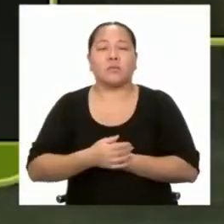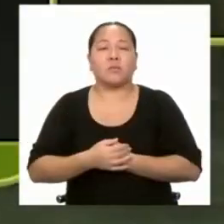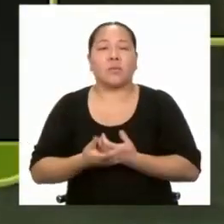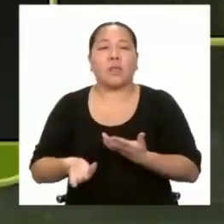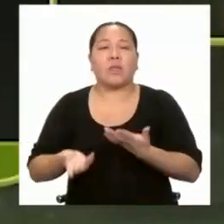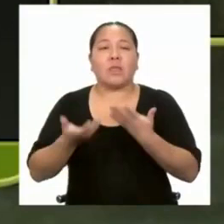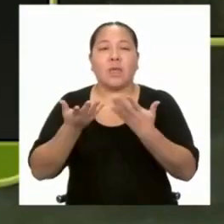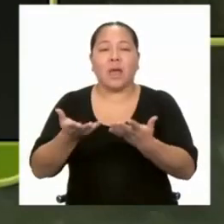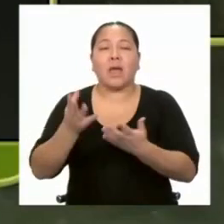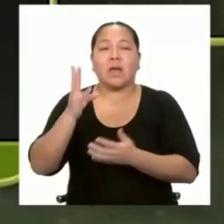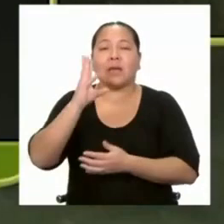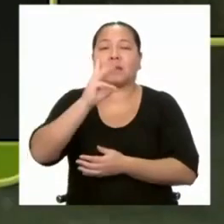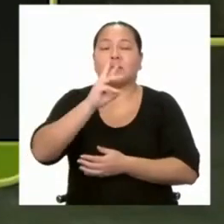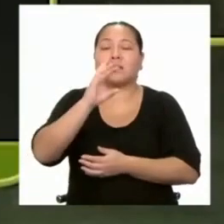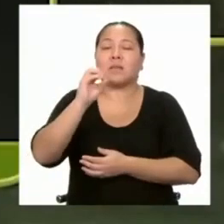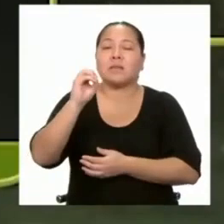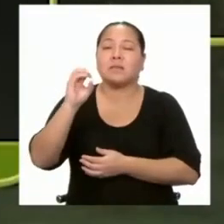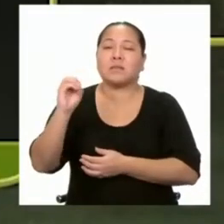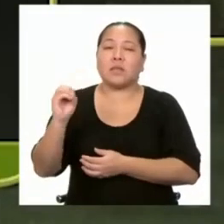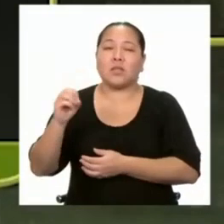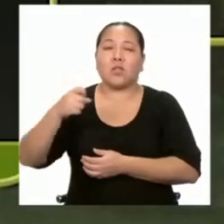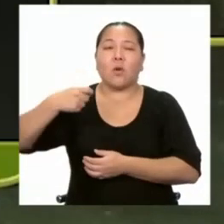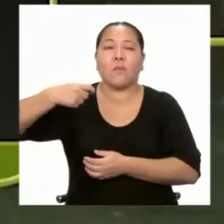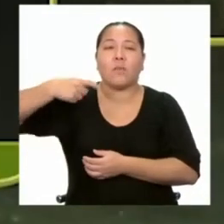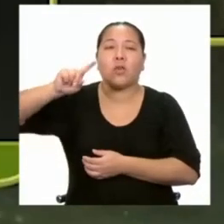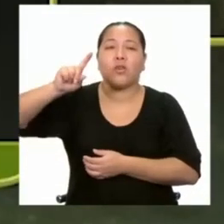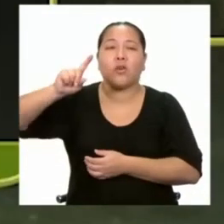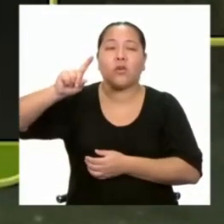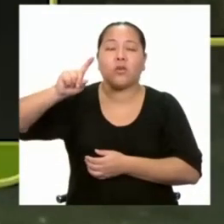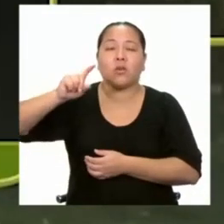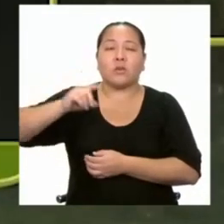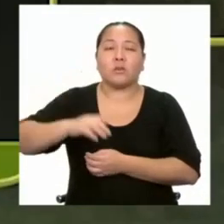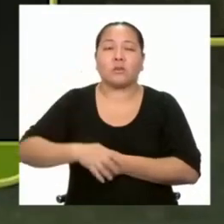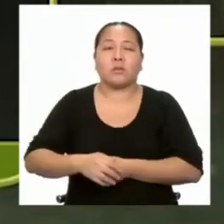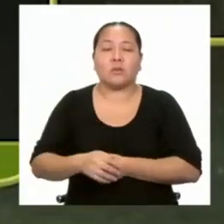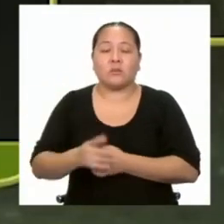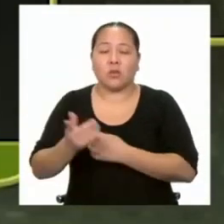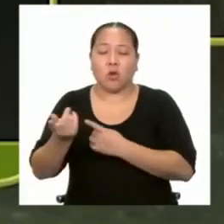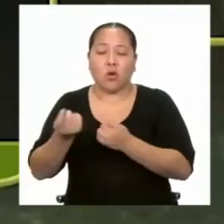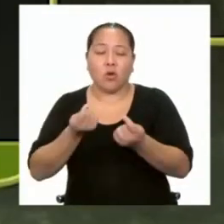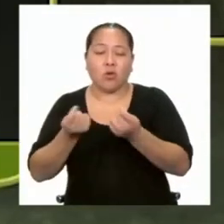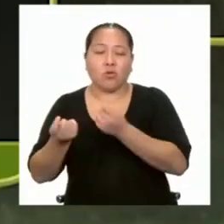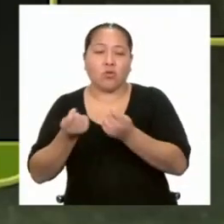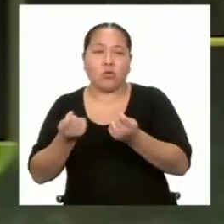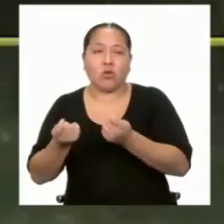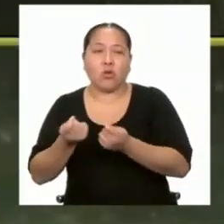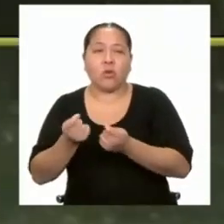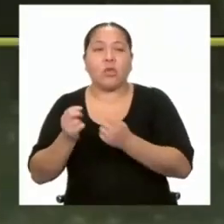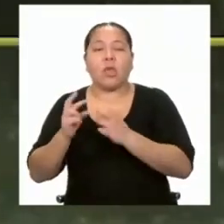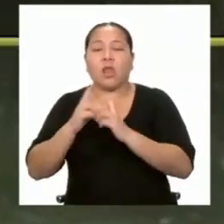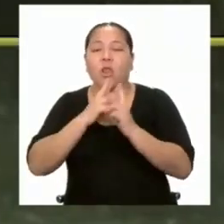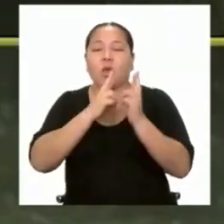Aporta 600 millones en regulación de la presión de las hidroeléctricas